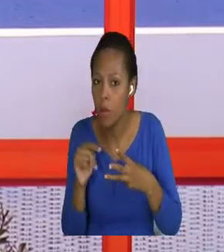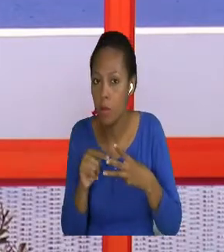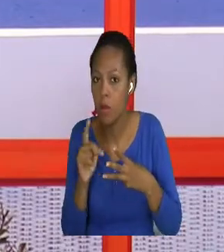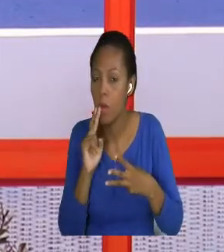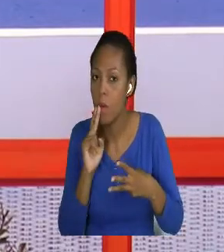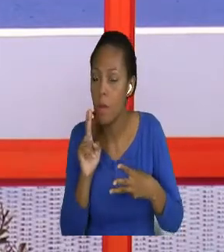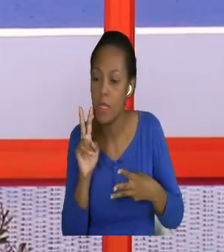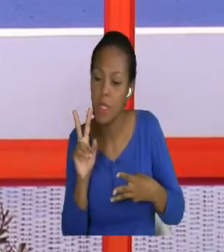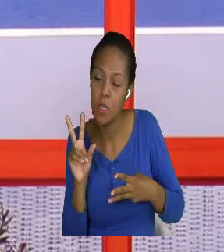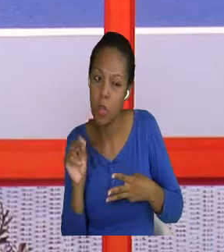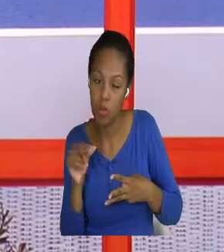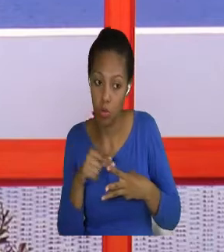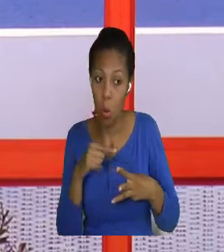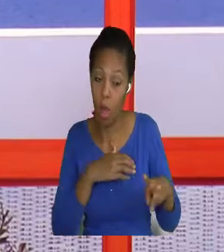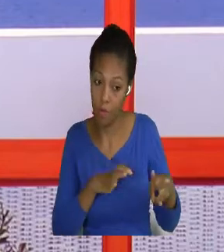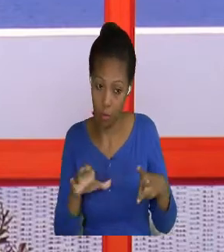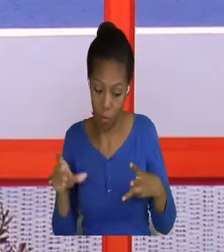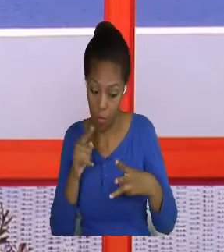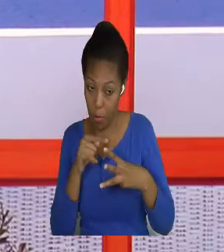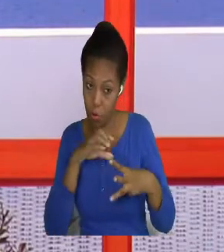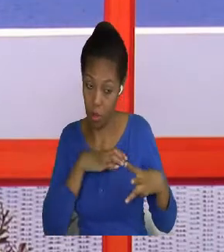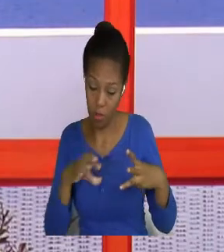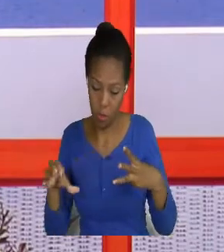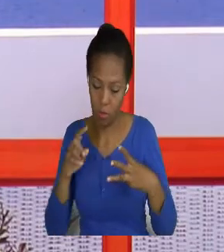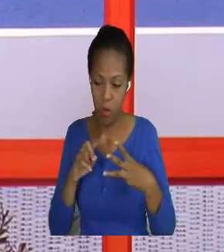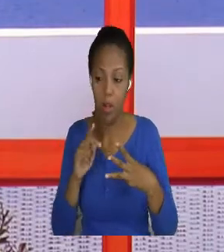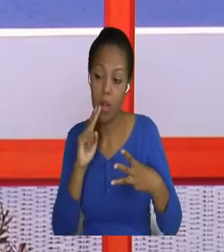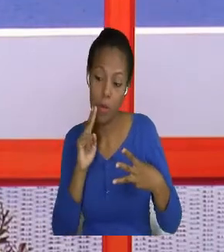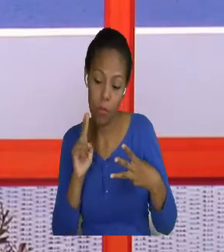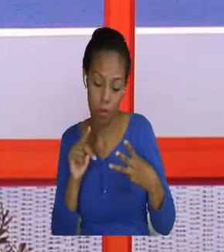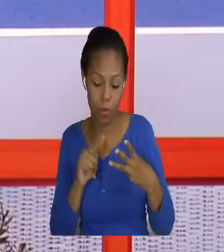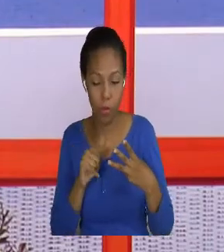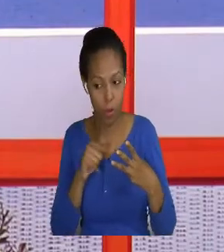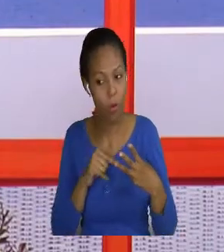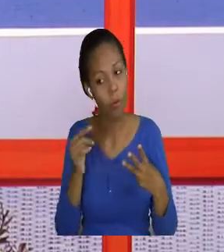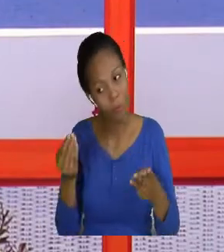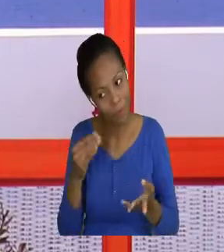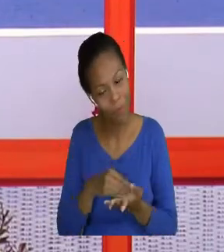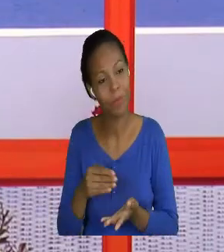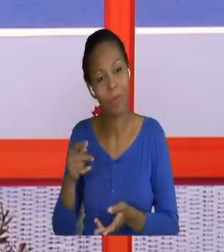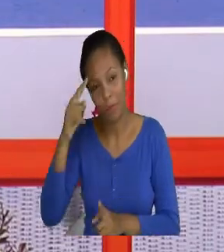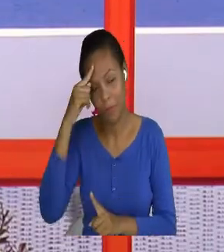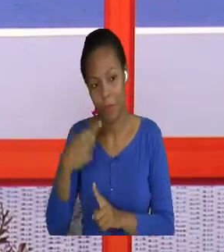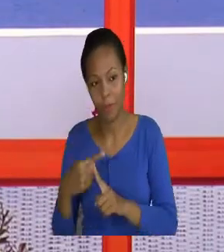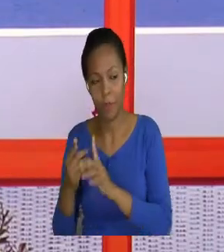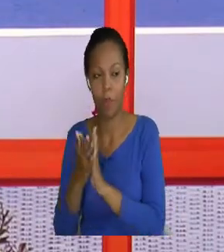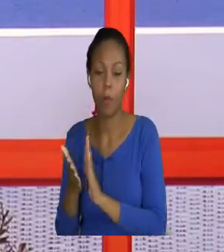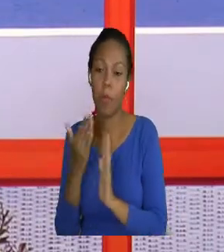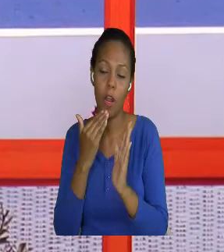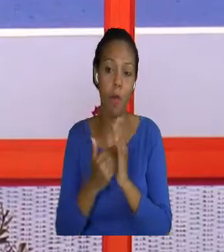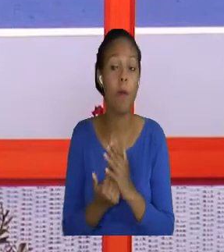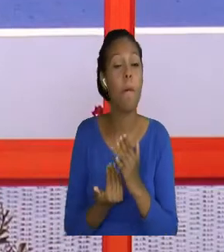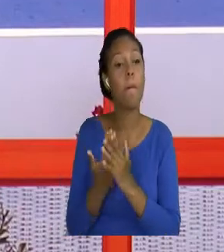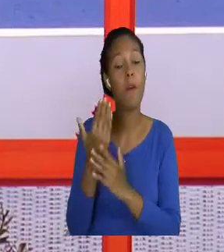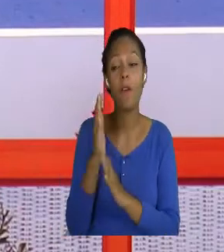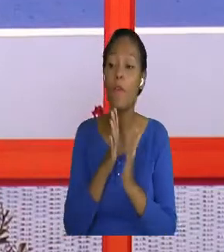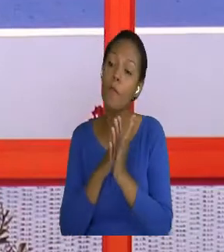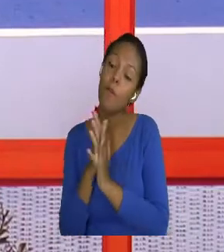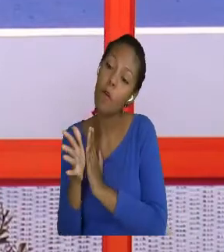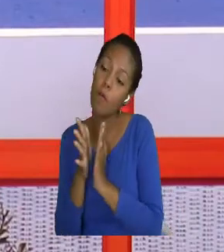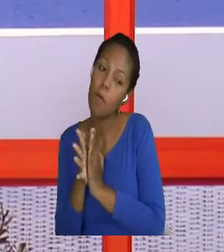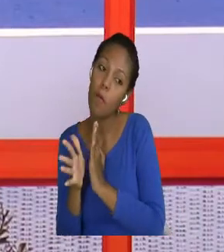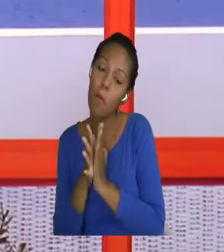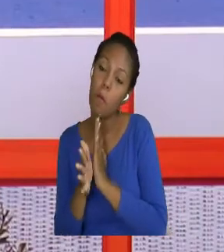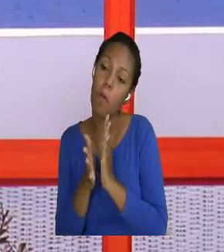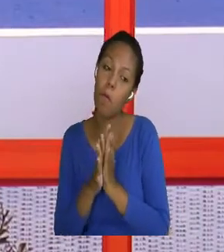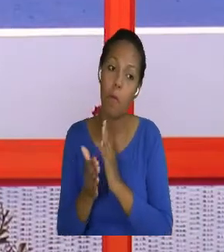está esperando la persona. Y por último, otra vez un mensaje positivo. ¿Por qué? Porque cuando iniciamos una conversación y vamos a decir algo, es